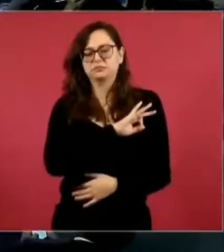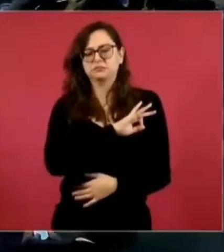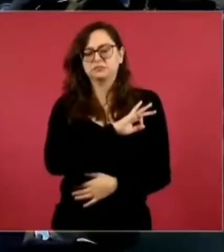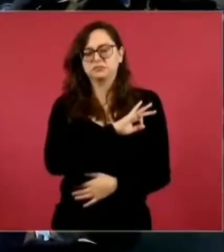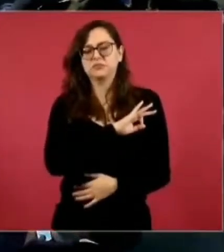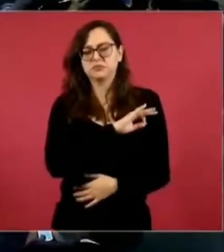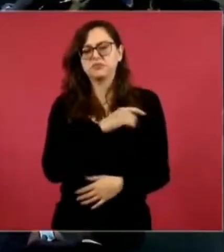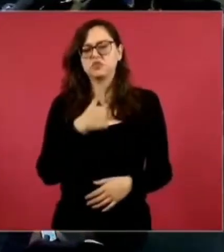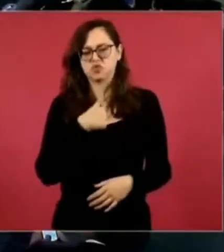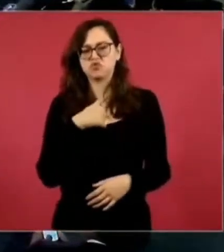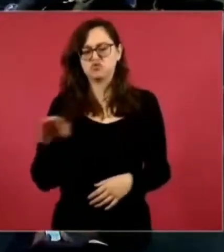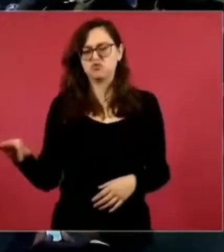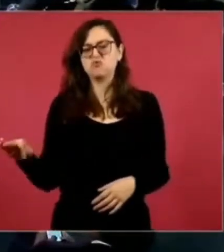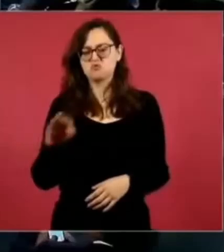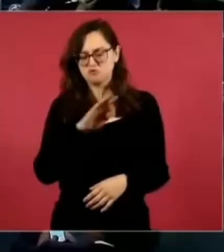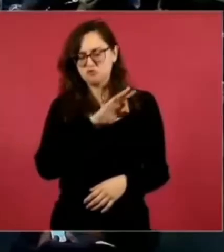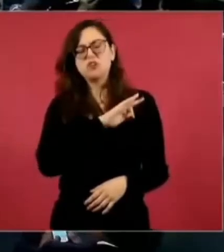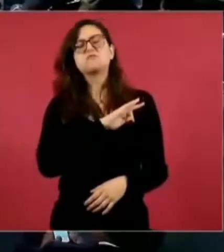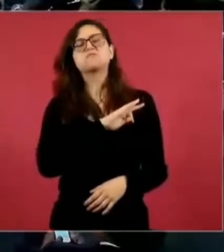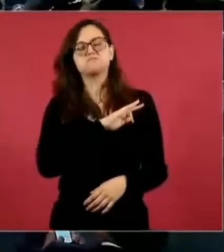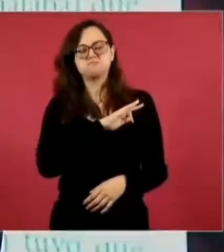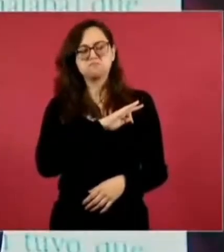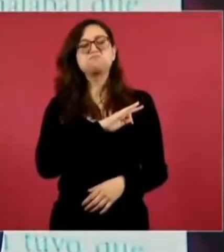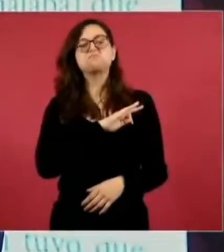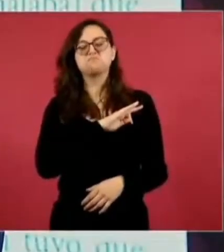porque yo soy un hombre de fe.